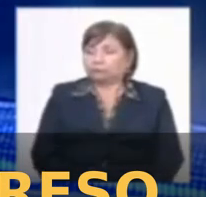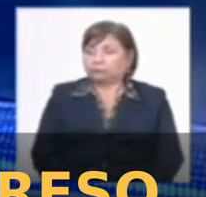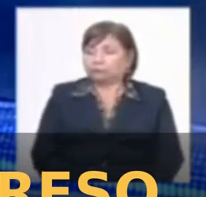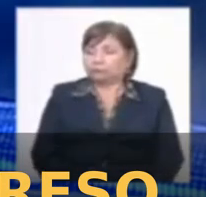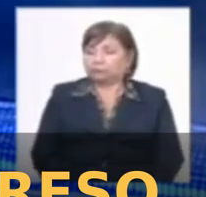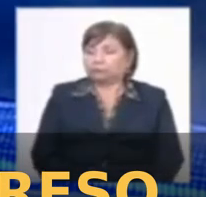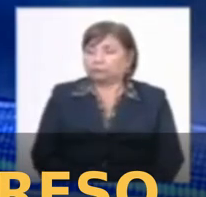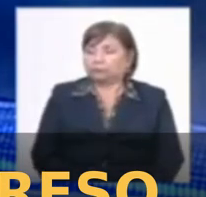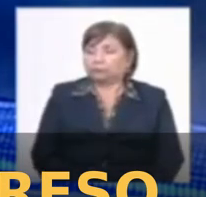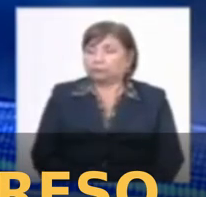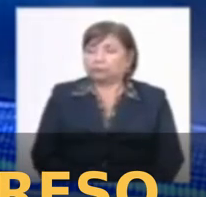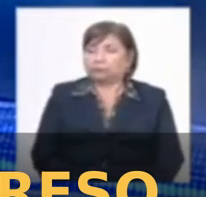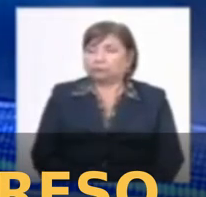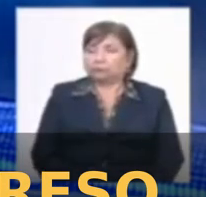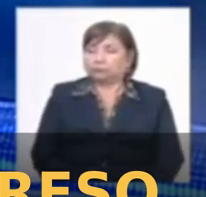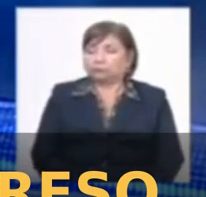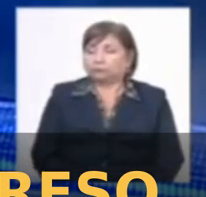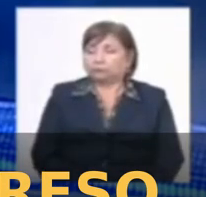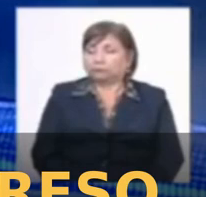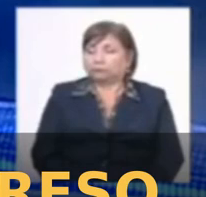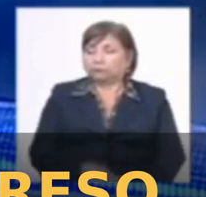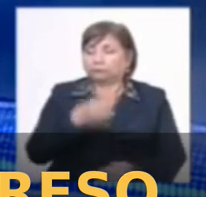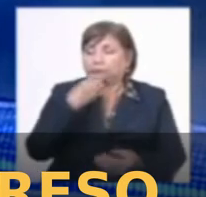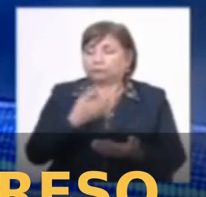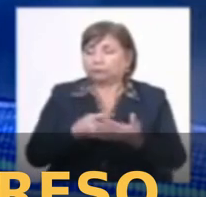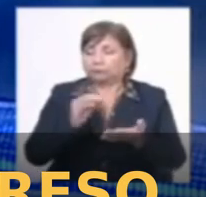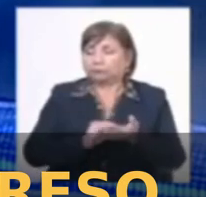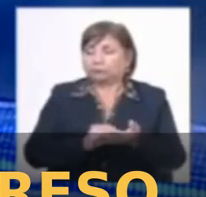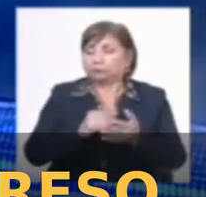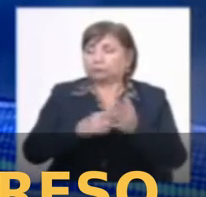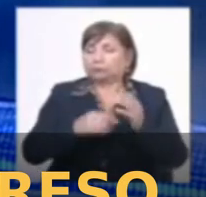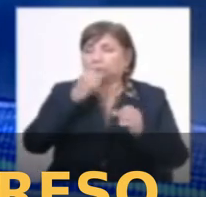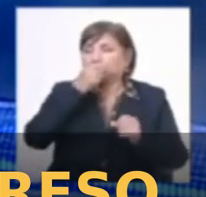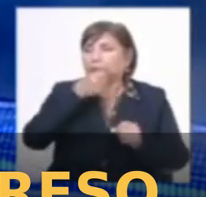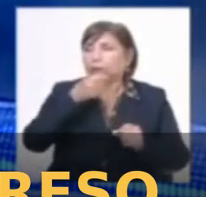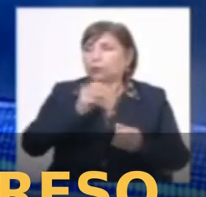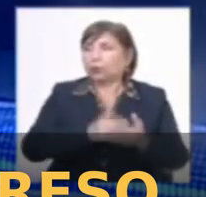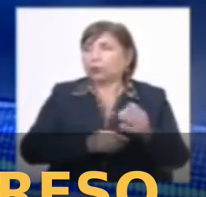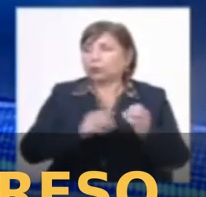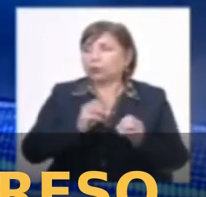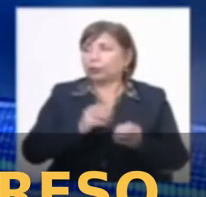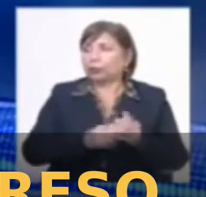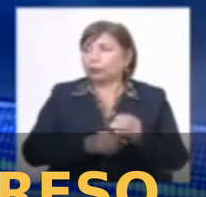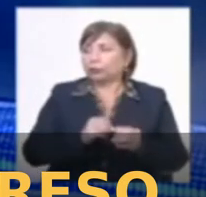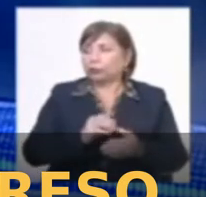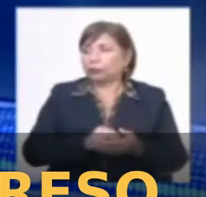Bien, vamos a dar cuenta nuevamente de lo declarado por Karelín